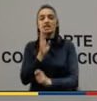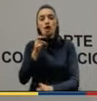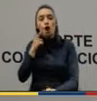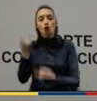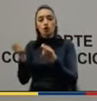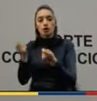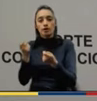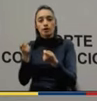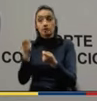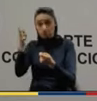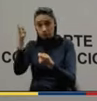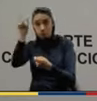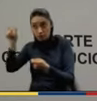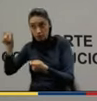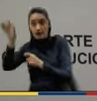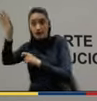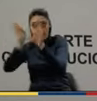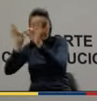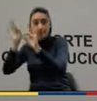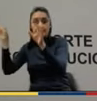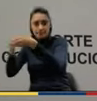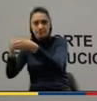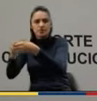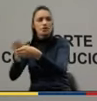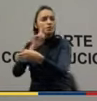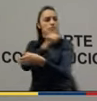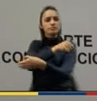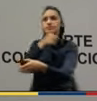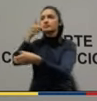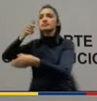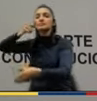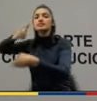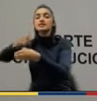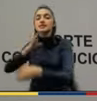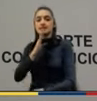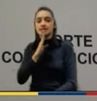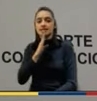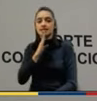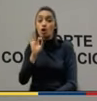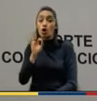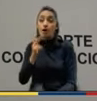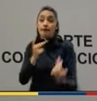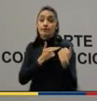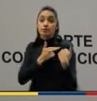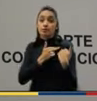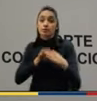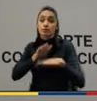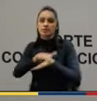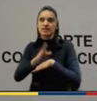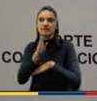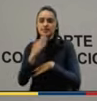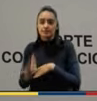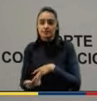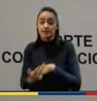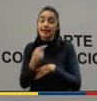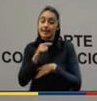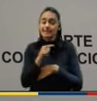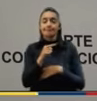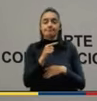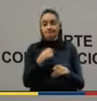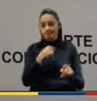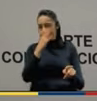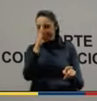ninguna naturaleza, es decir, el país no tiene cómo controlar y asignar responsabilidades, algo que es ampliamente cuestionado en la región. Con relación